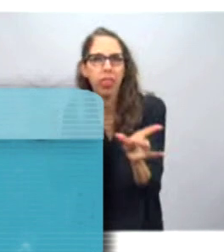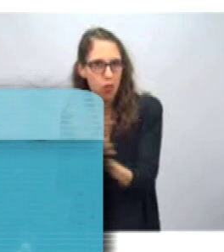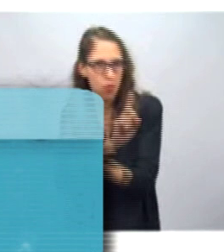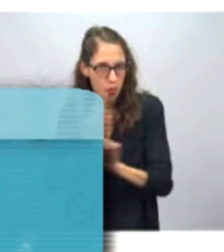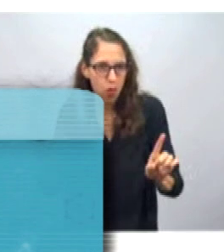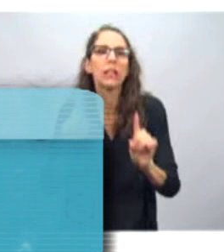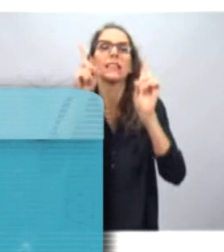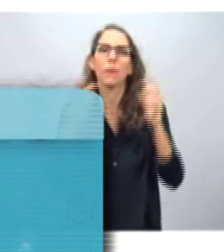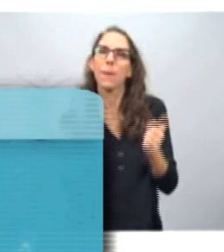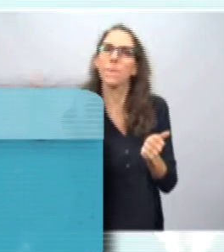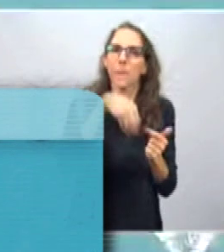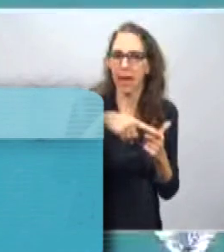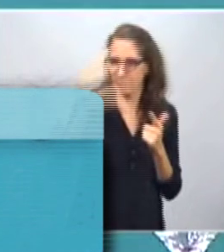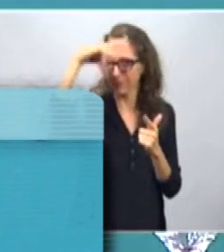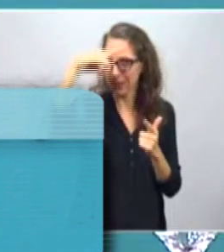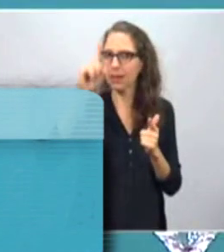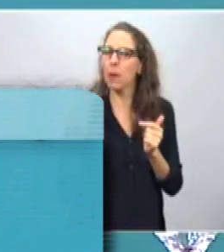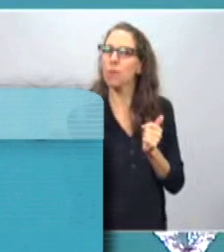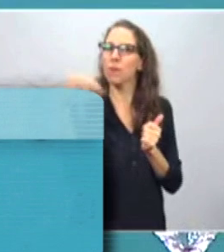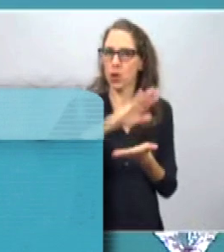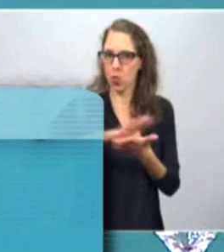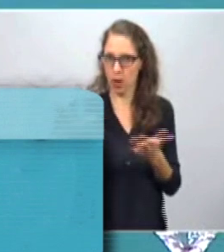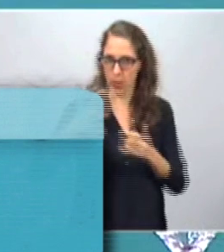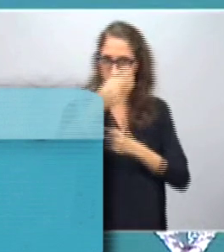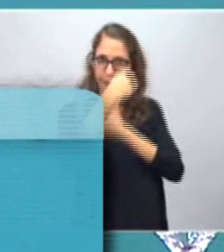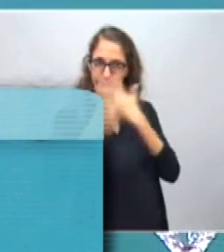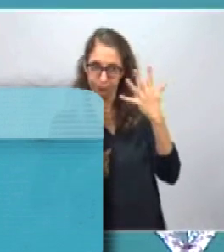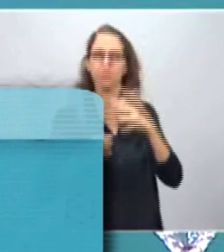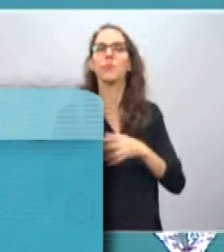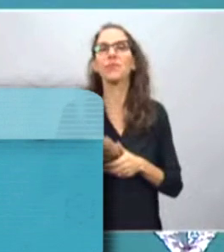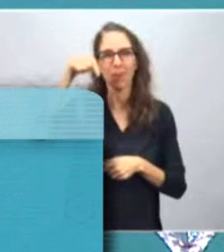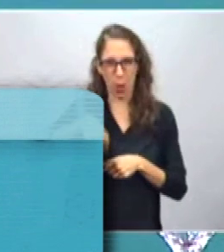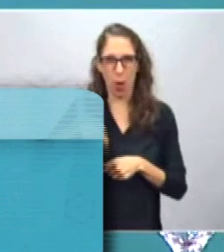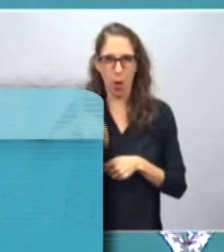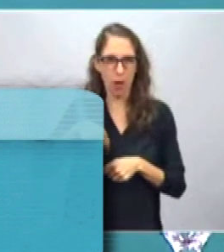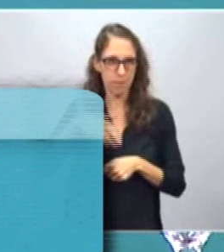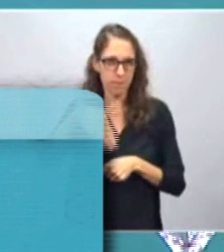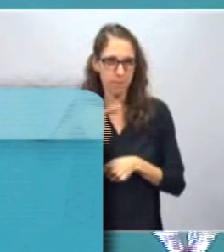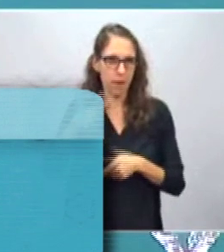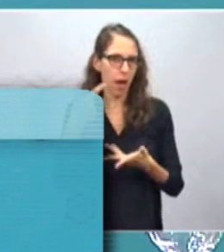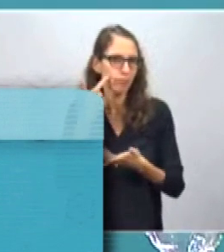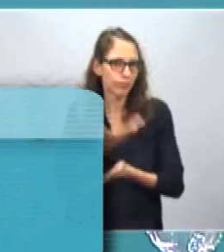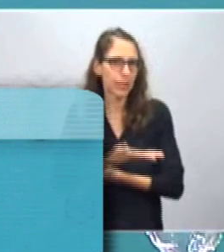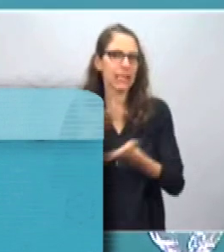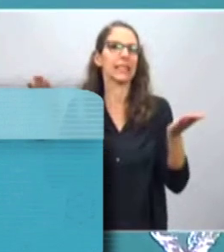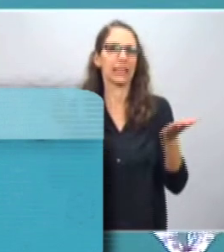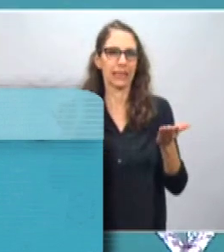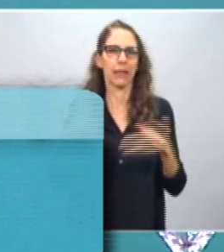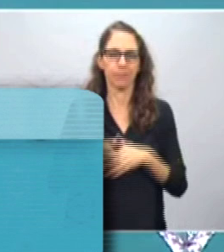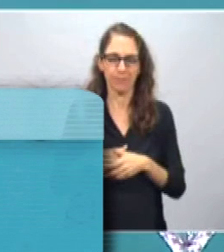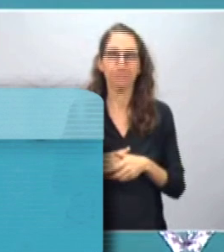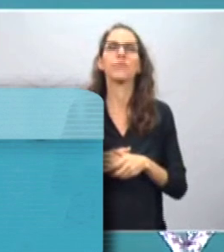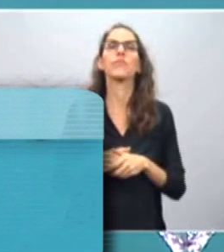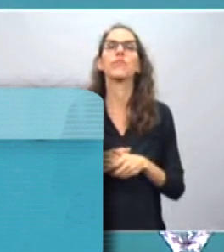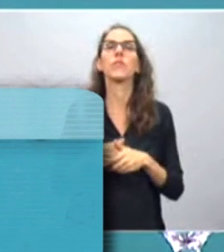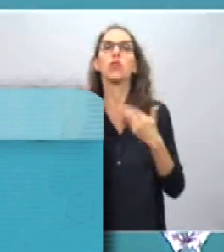la producción ovina en el día de la fecha, que vamos a estar también presentando pronto en la mesa ovina. Es